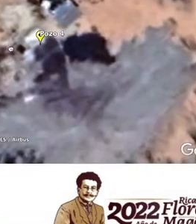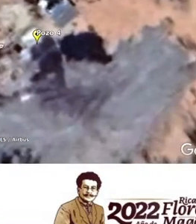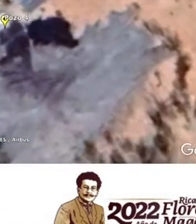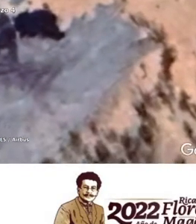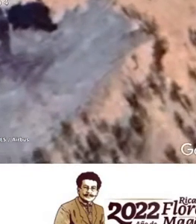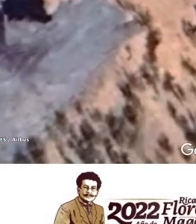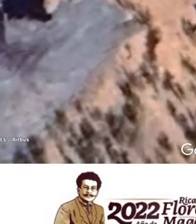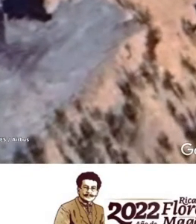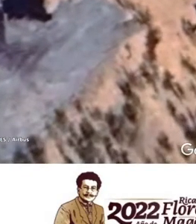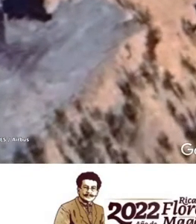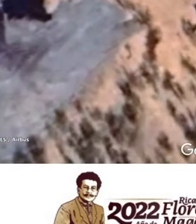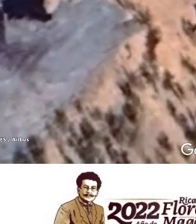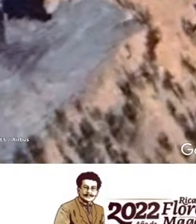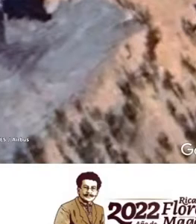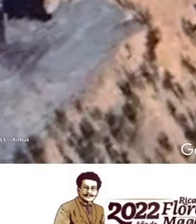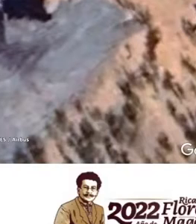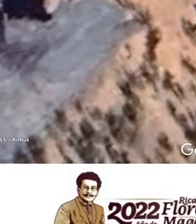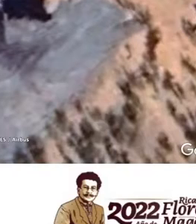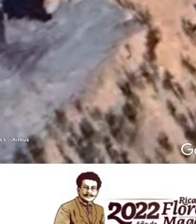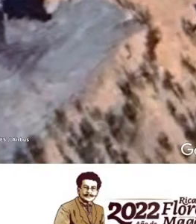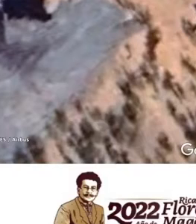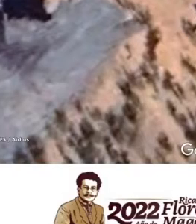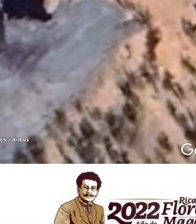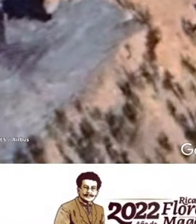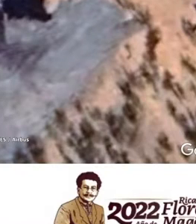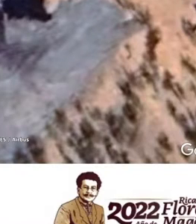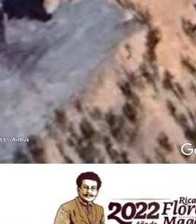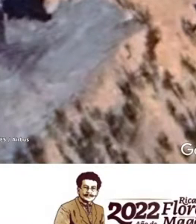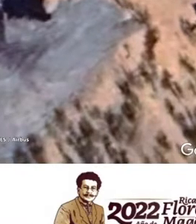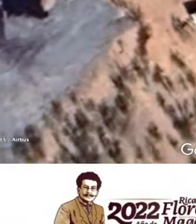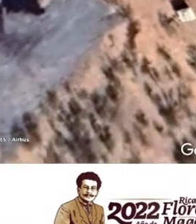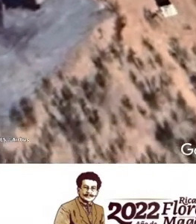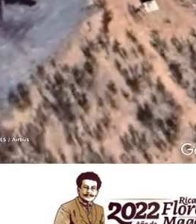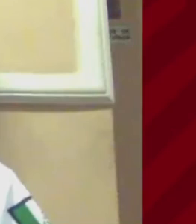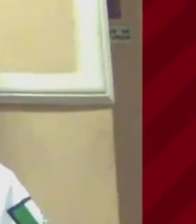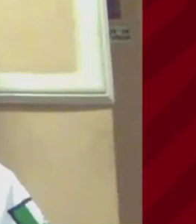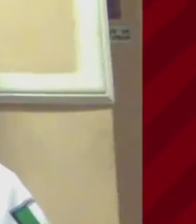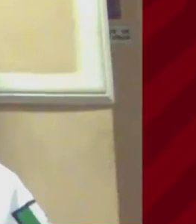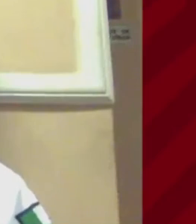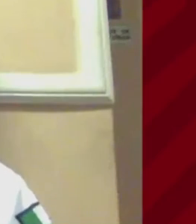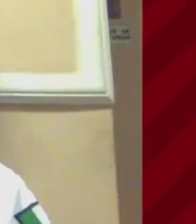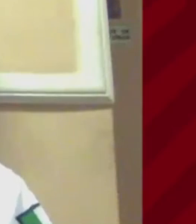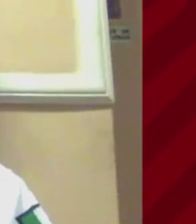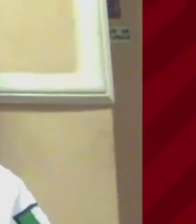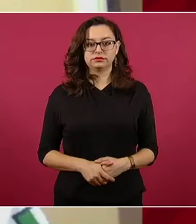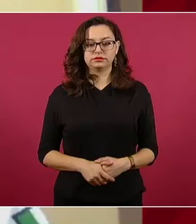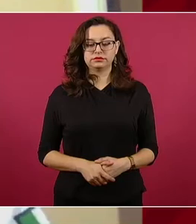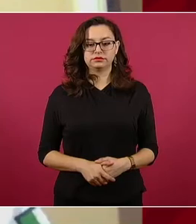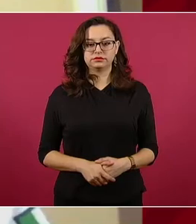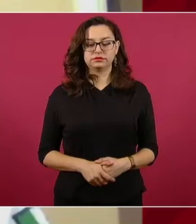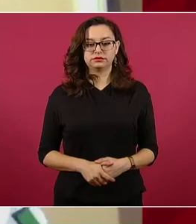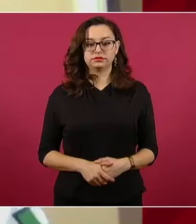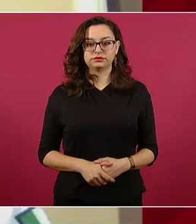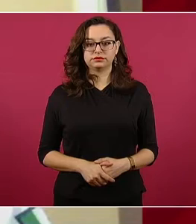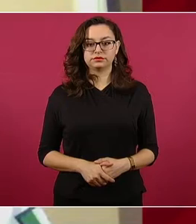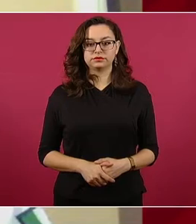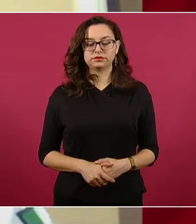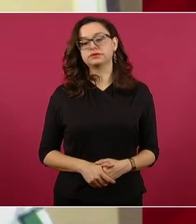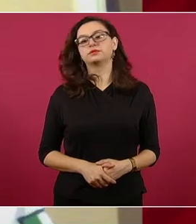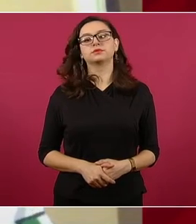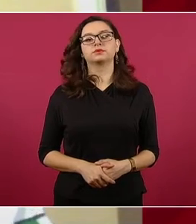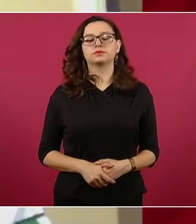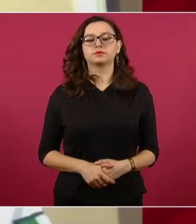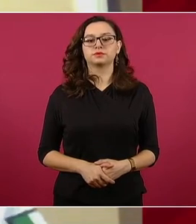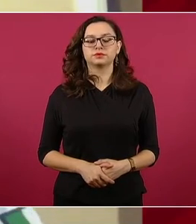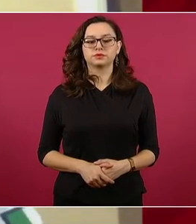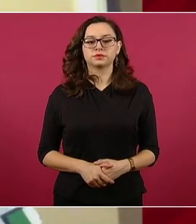se encuentran en sus hogares. Seguimos trabajando para rescatar a 10 mineros atrapados.